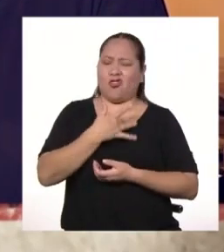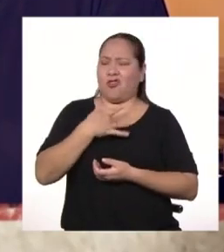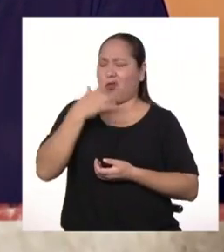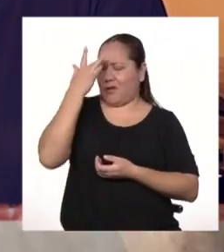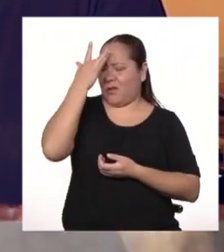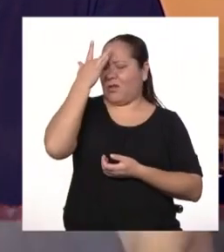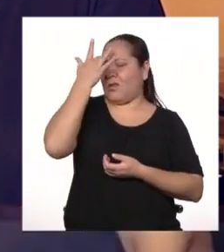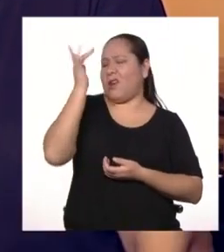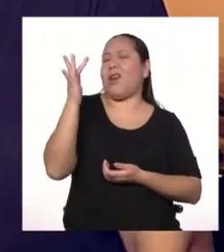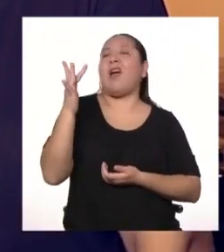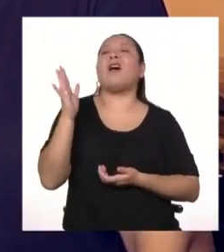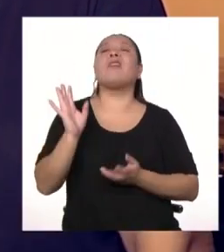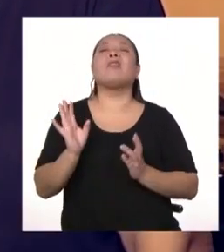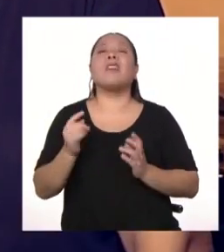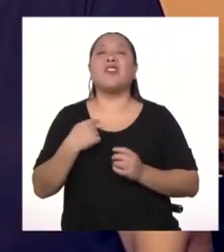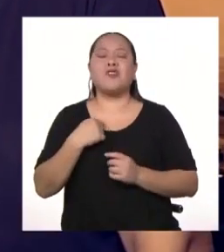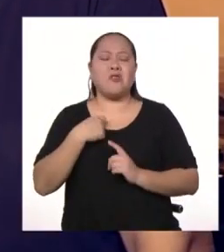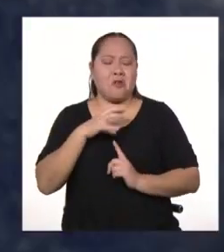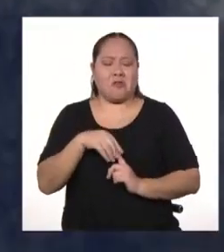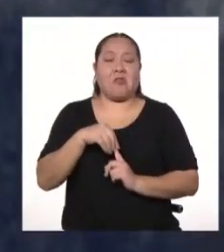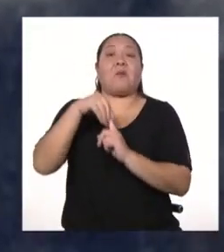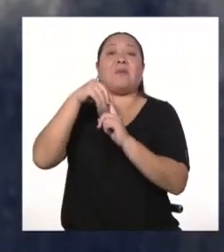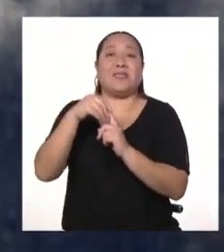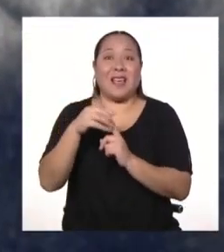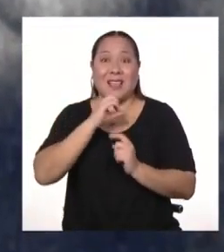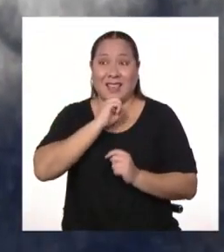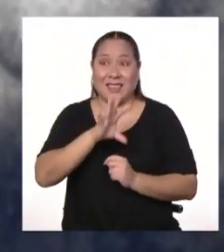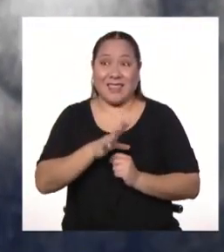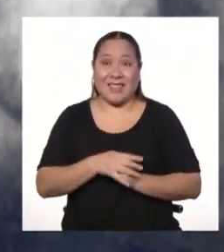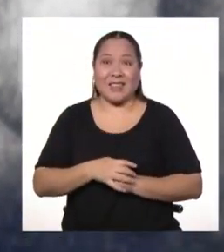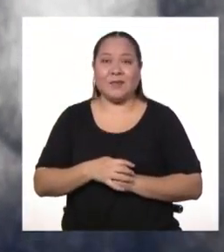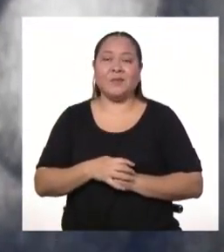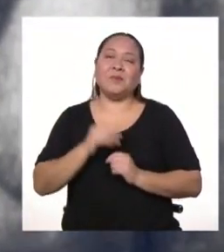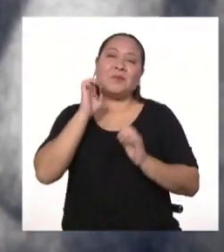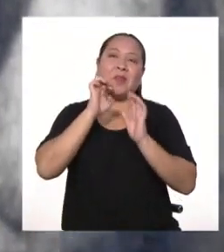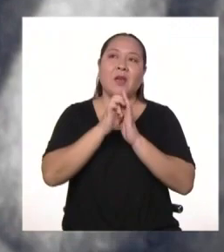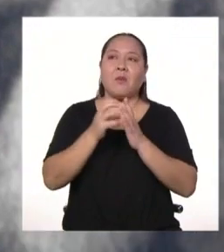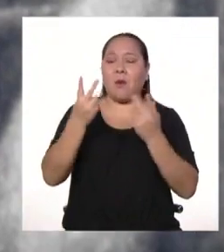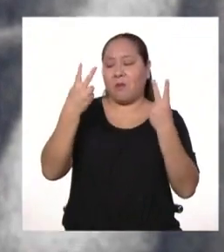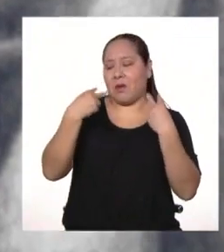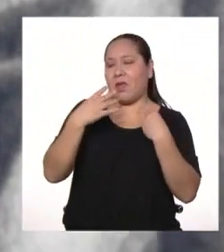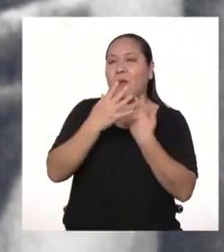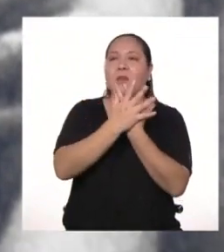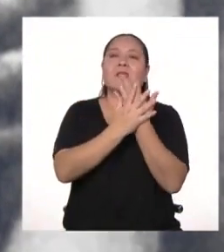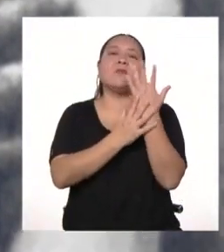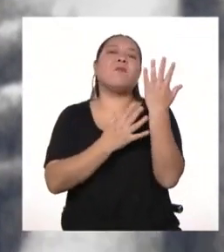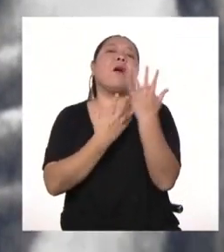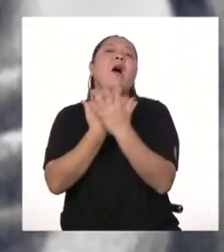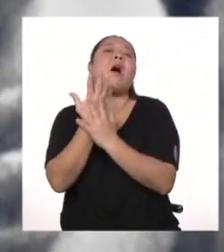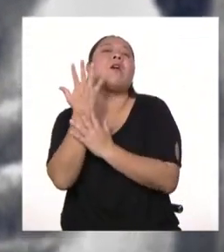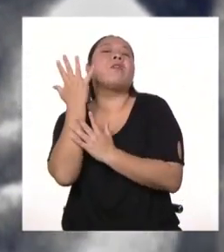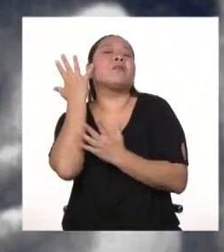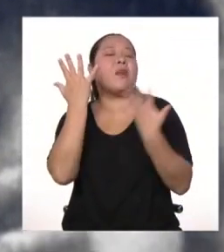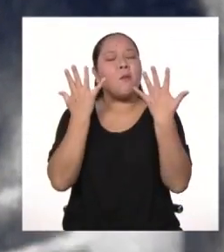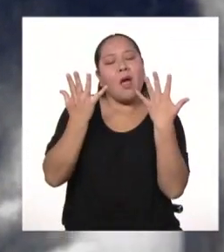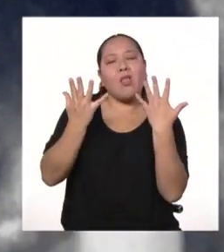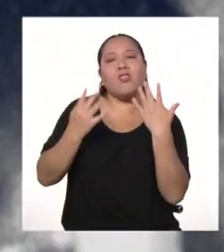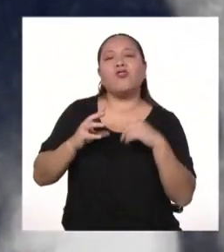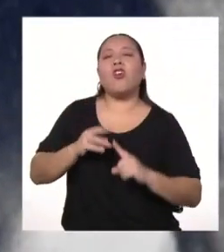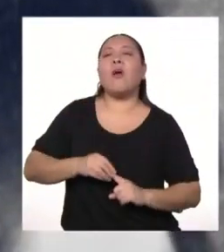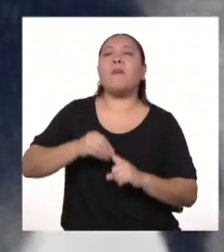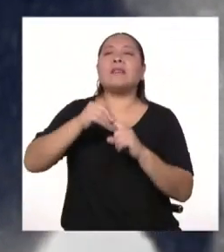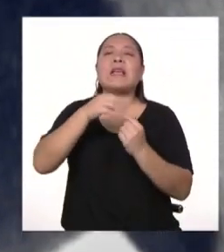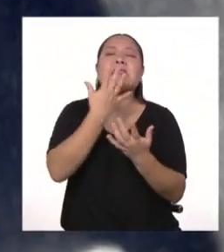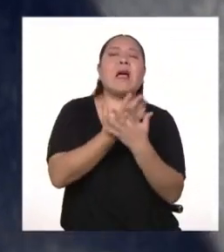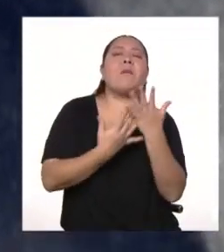gente sobrenatural, de persona muy especial. Y decía, por ejemplo, mira estas manos son creadoras, estas manos son especiales, estas